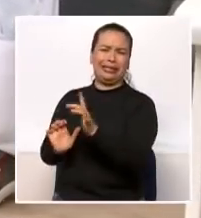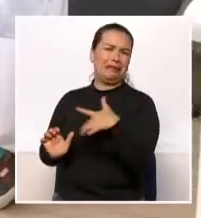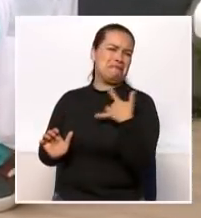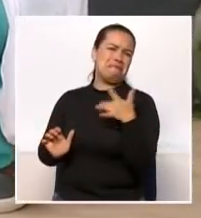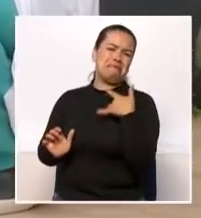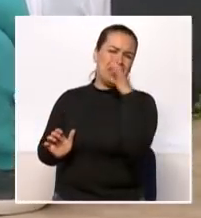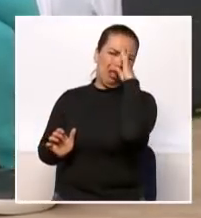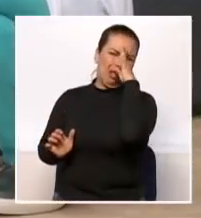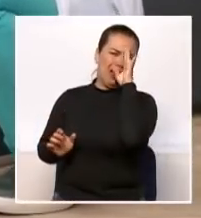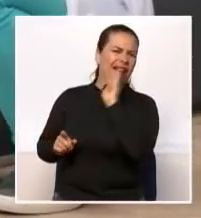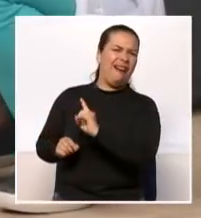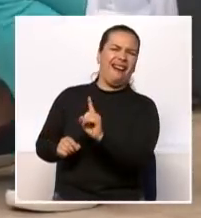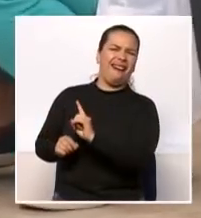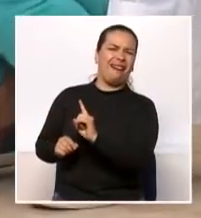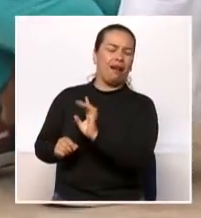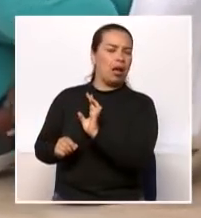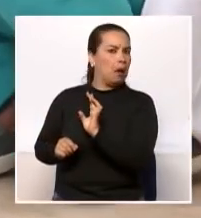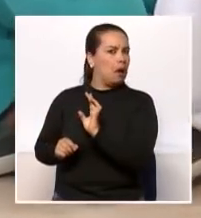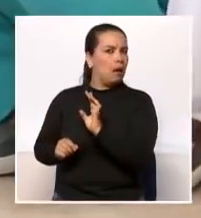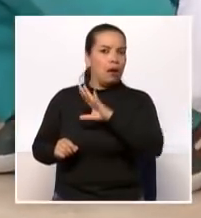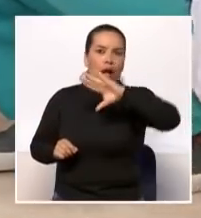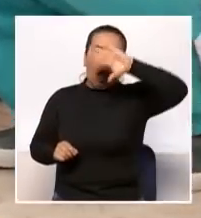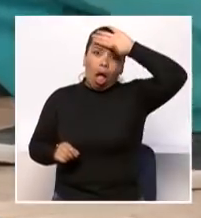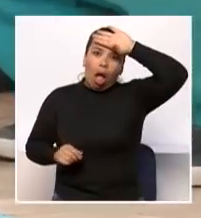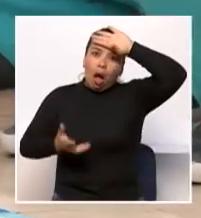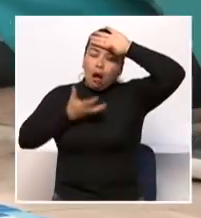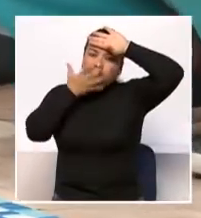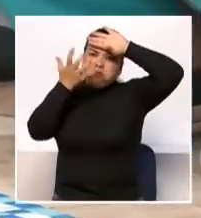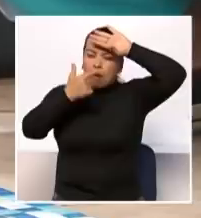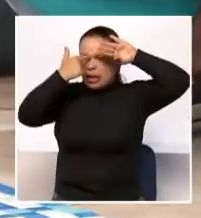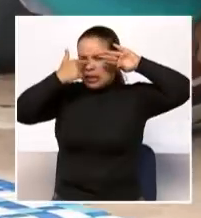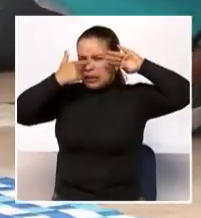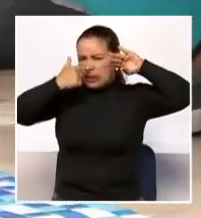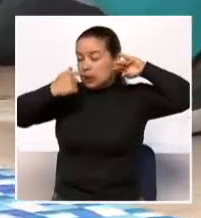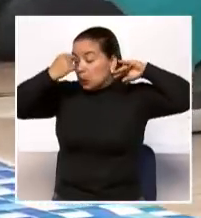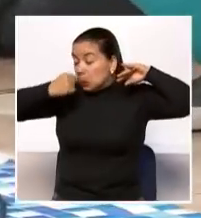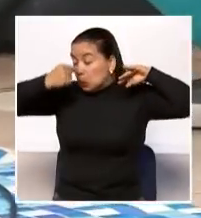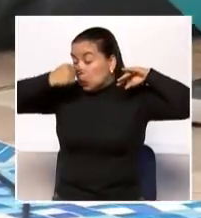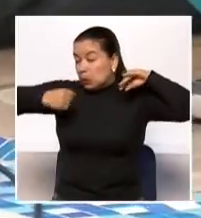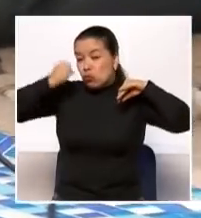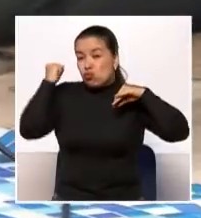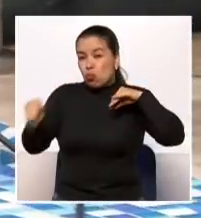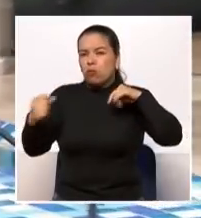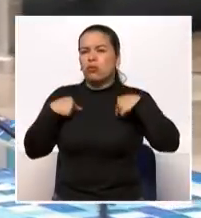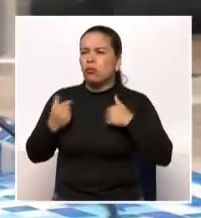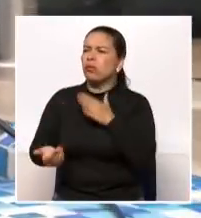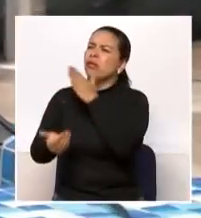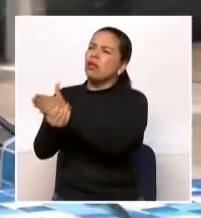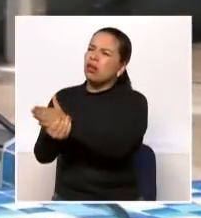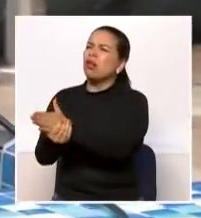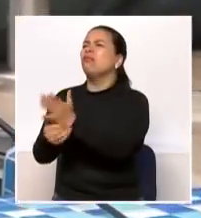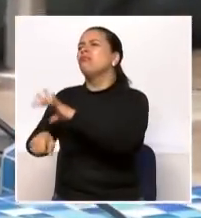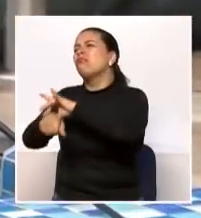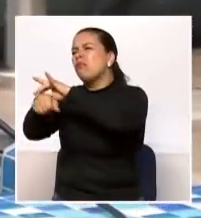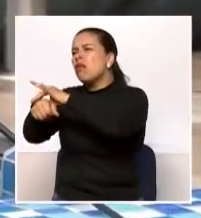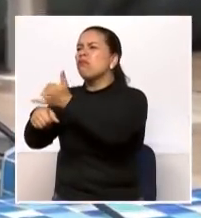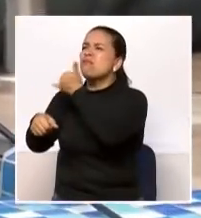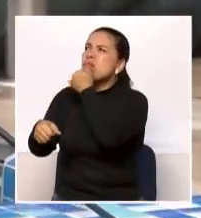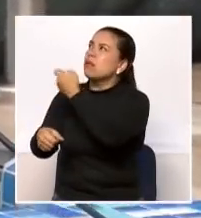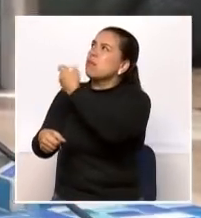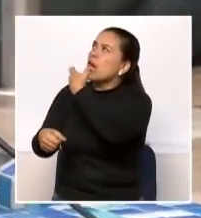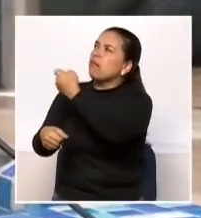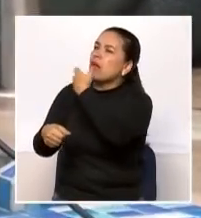tema, hasta que un día me dio una fiebre porque me dio una sinusitis muy fuerte, ya había visitado al médico, estaba tomando